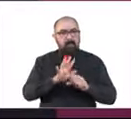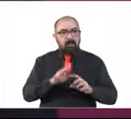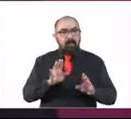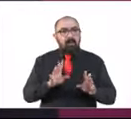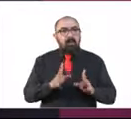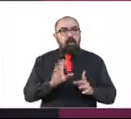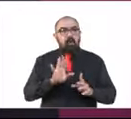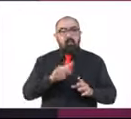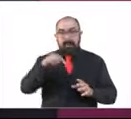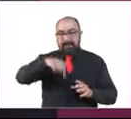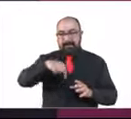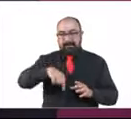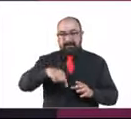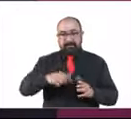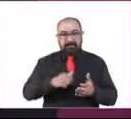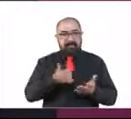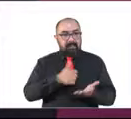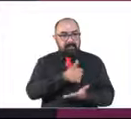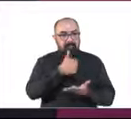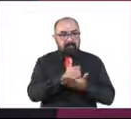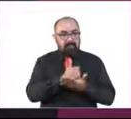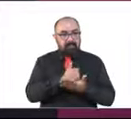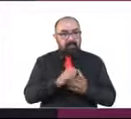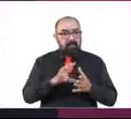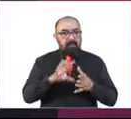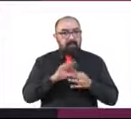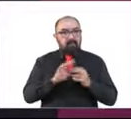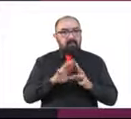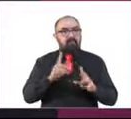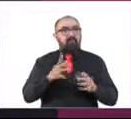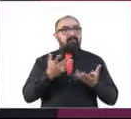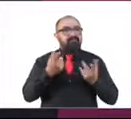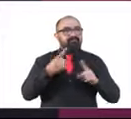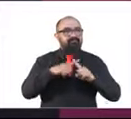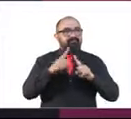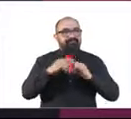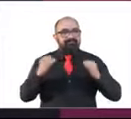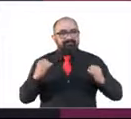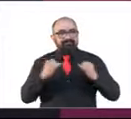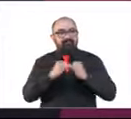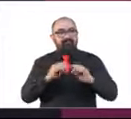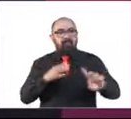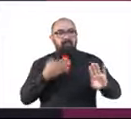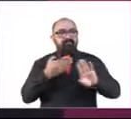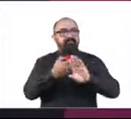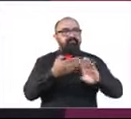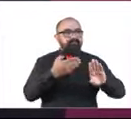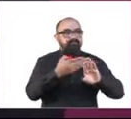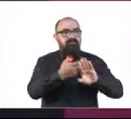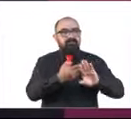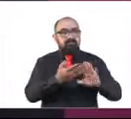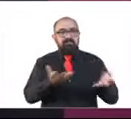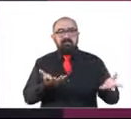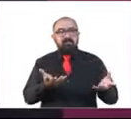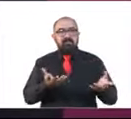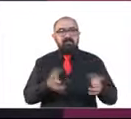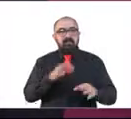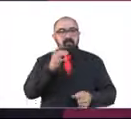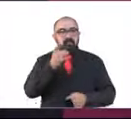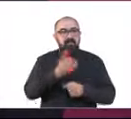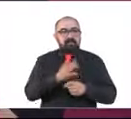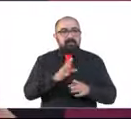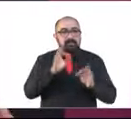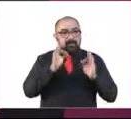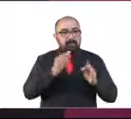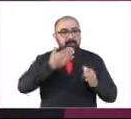forma local y tenemos nuestras instituciones que lo están atacando y tenemos nuestros programas, no es suficiente. O sea, ¿por qué? Pues